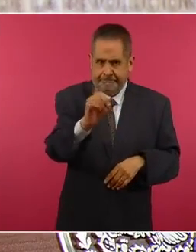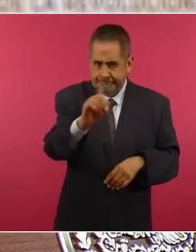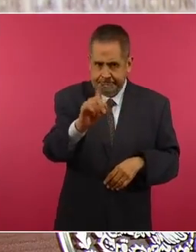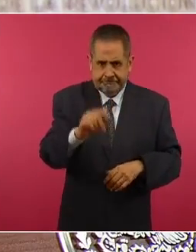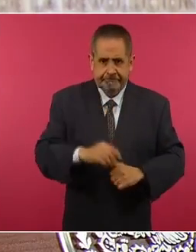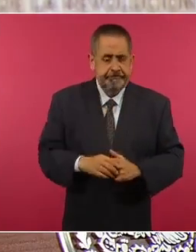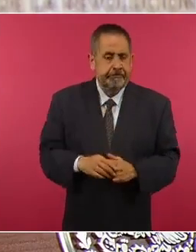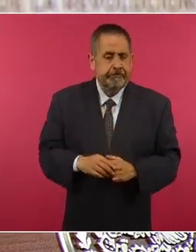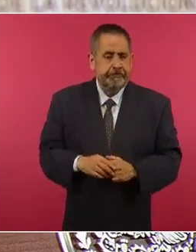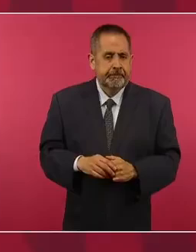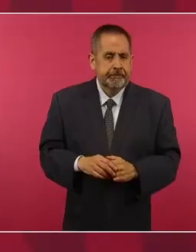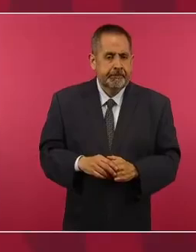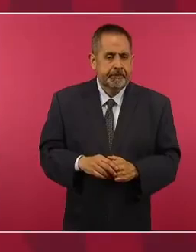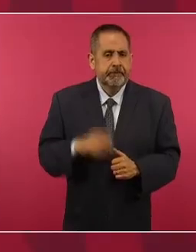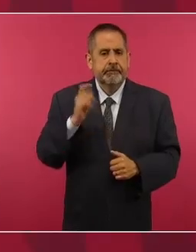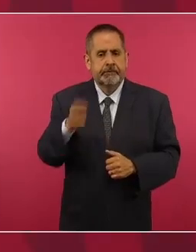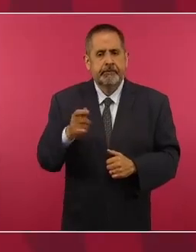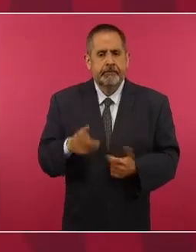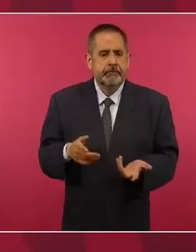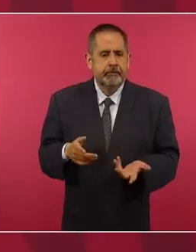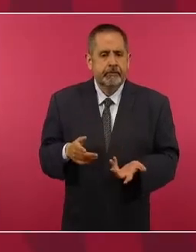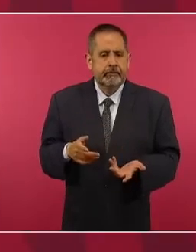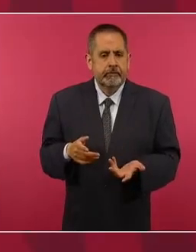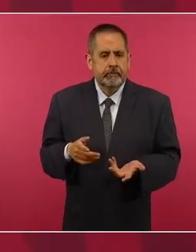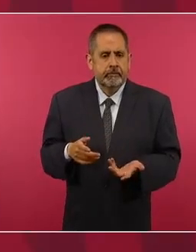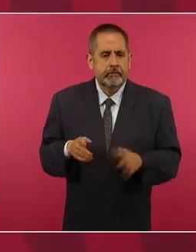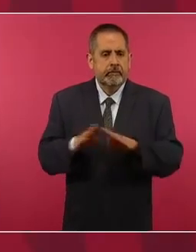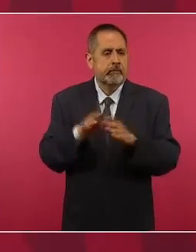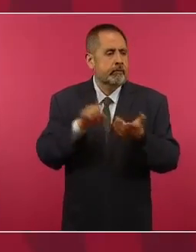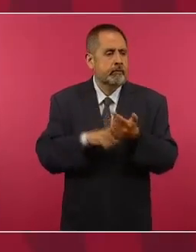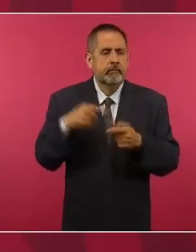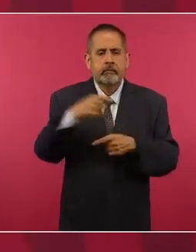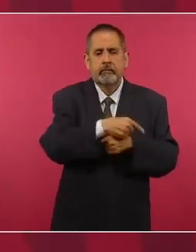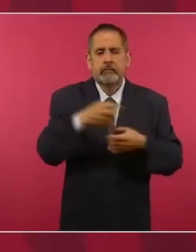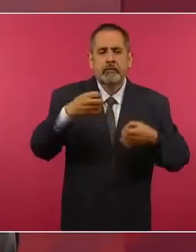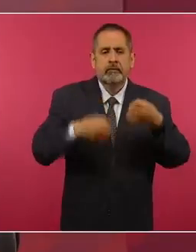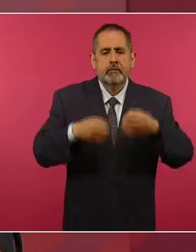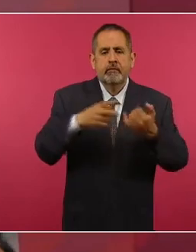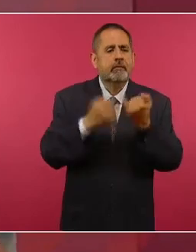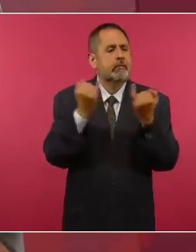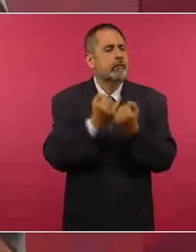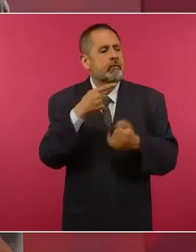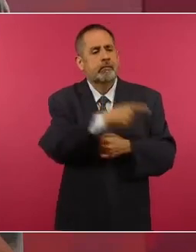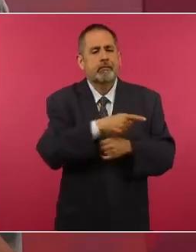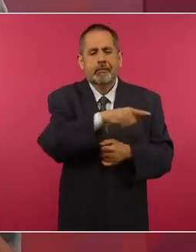porque entonces sería avalar ya el método del juez de Matamoros.